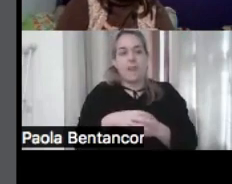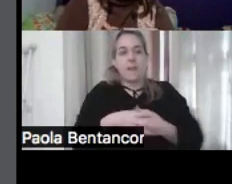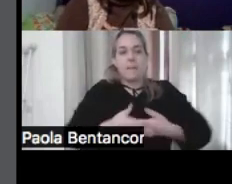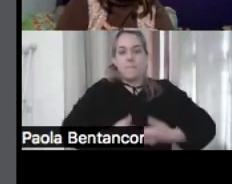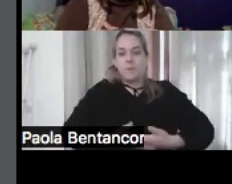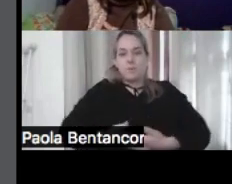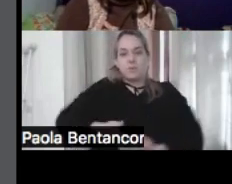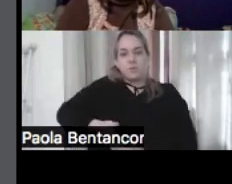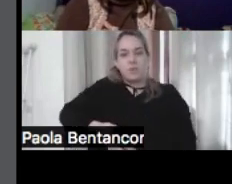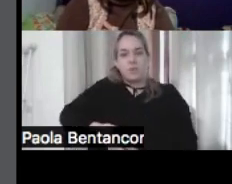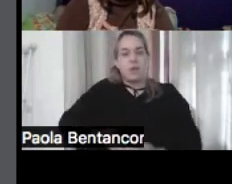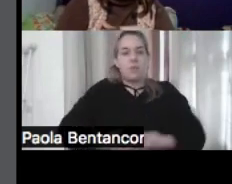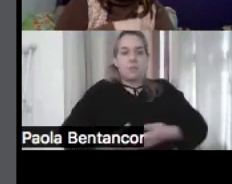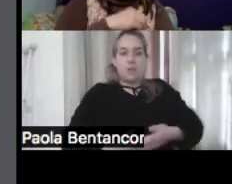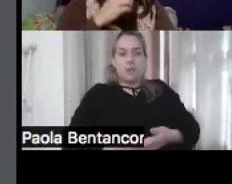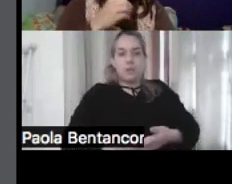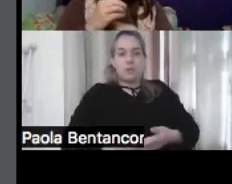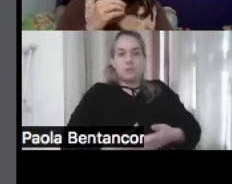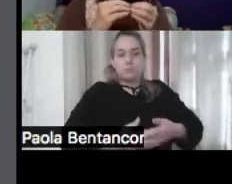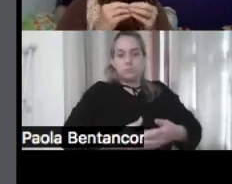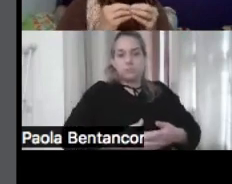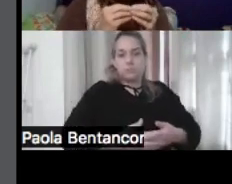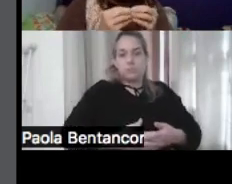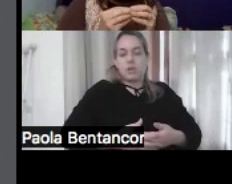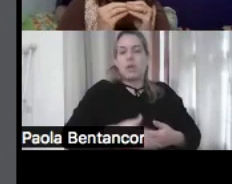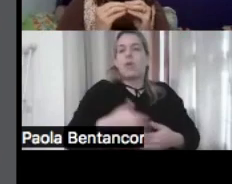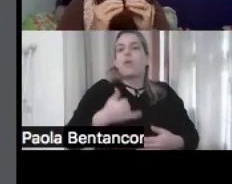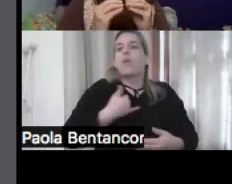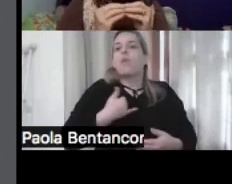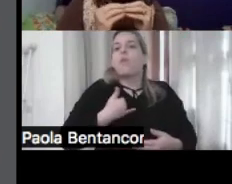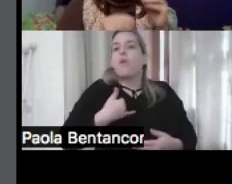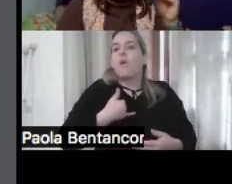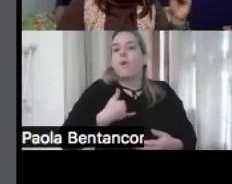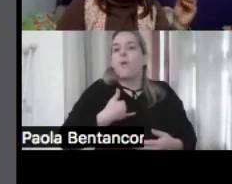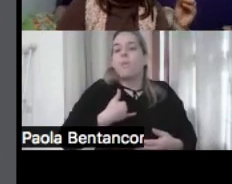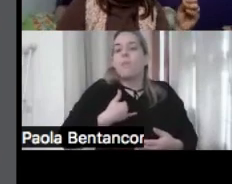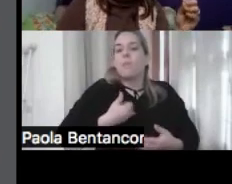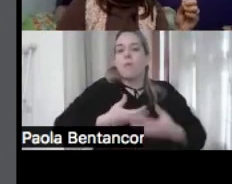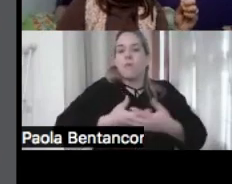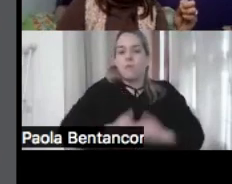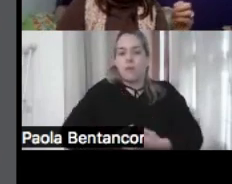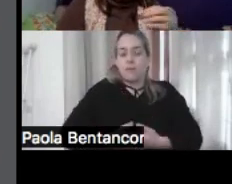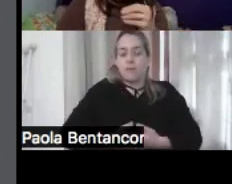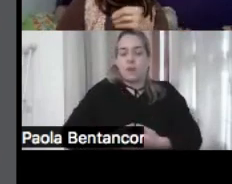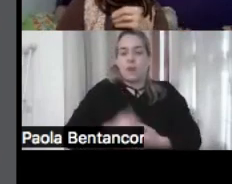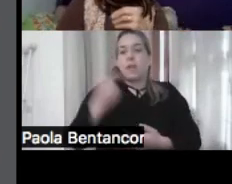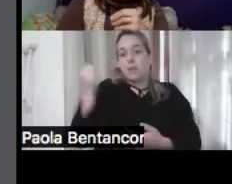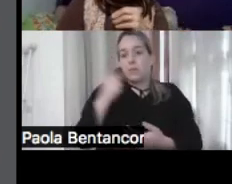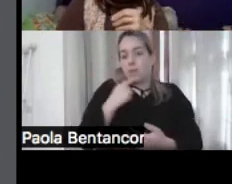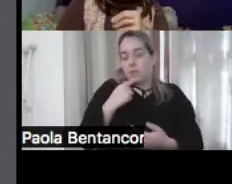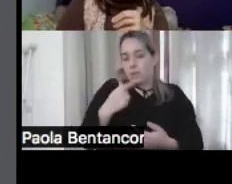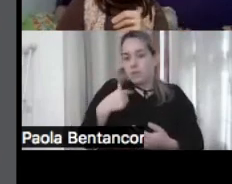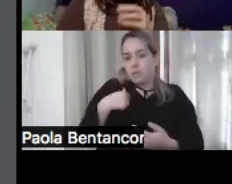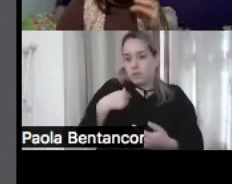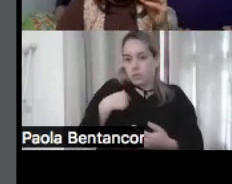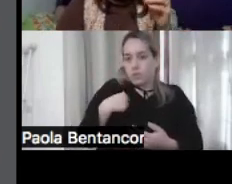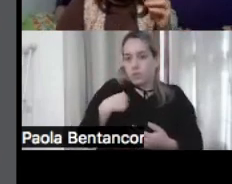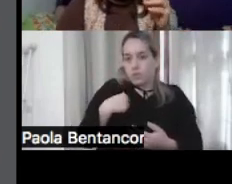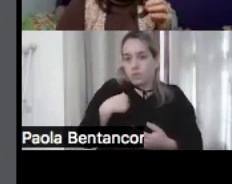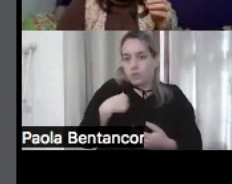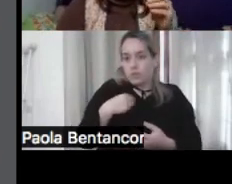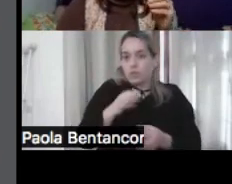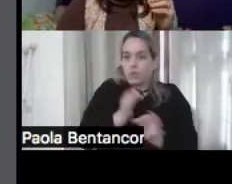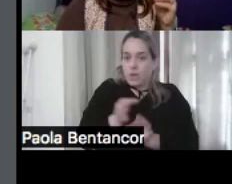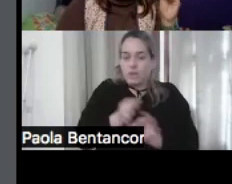posicionamiento. Acá me parece sumamente importante contar que si bien yo soy asesora de lactancia, no ejerzo como